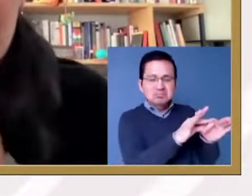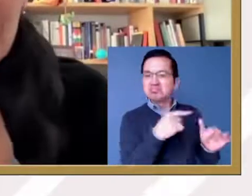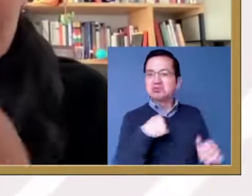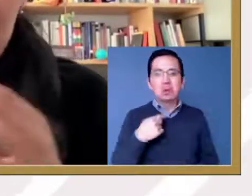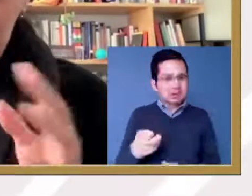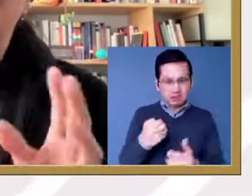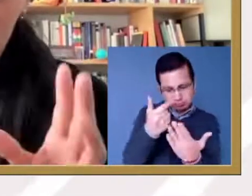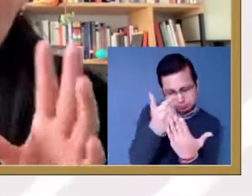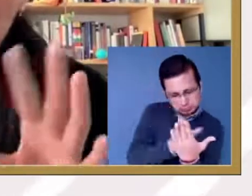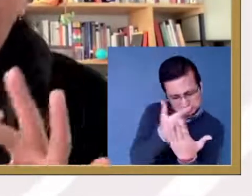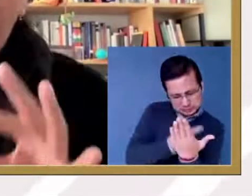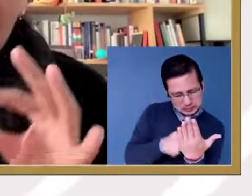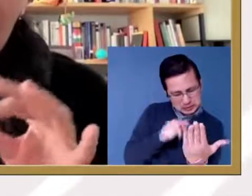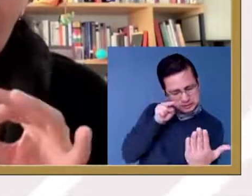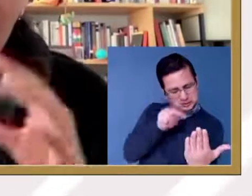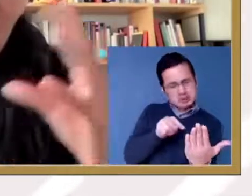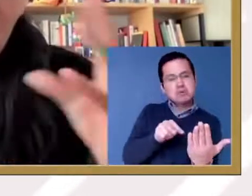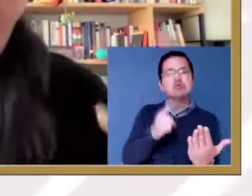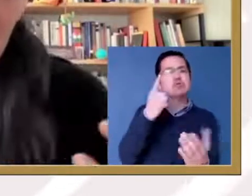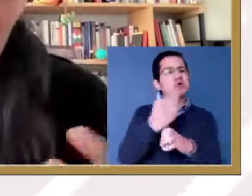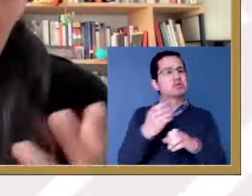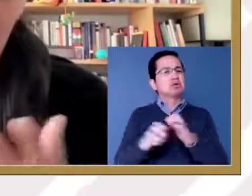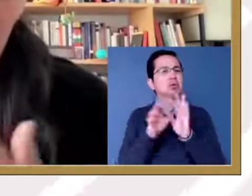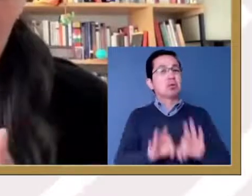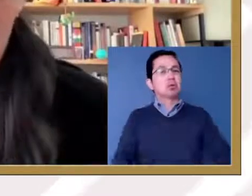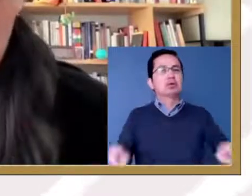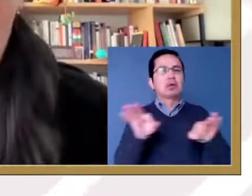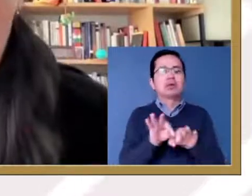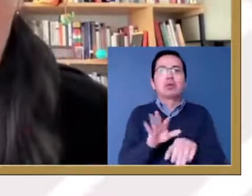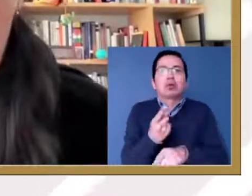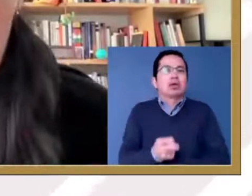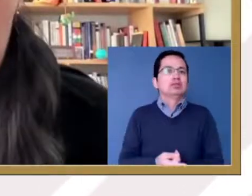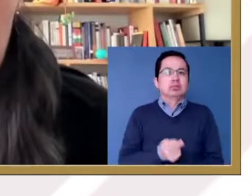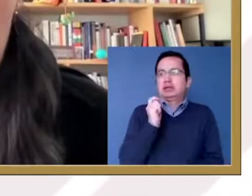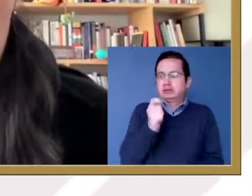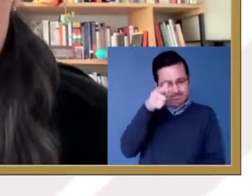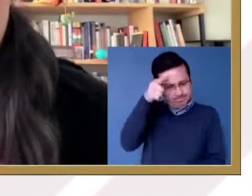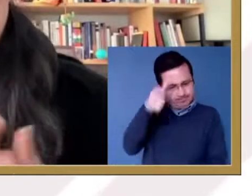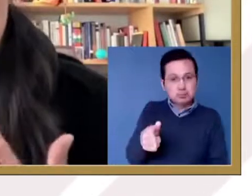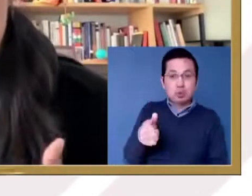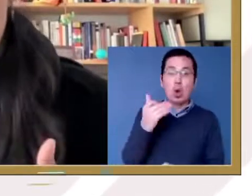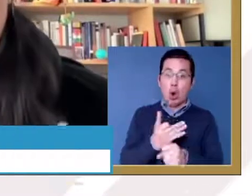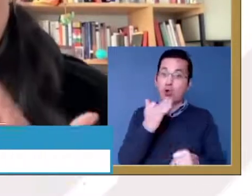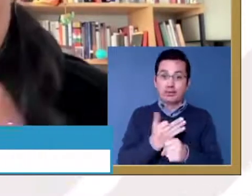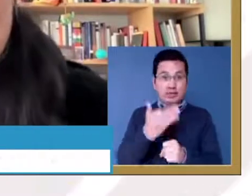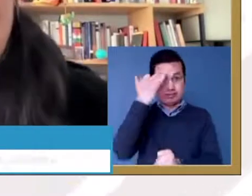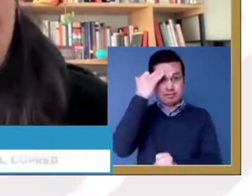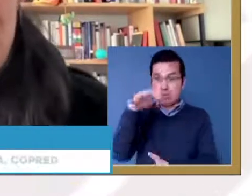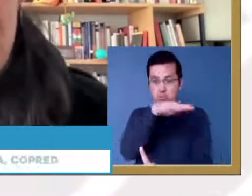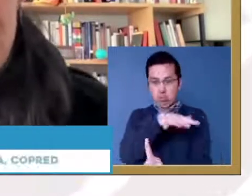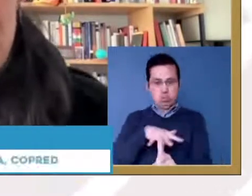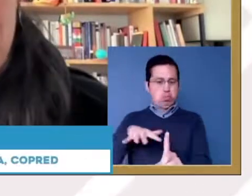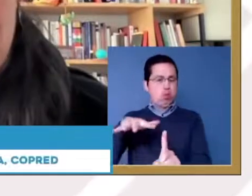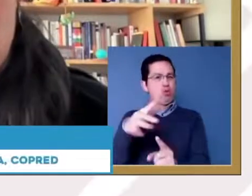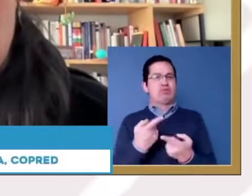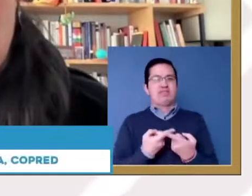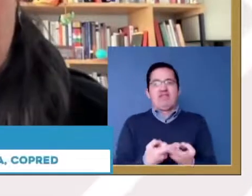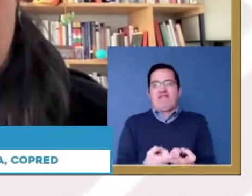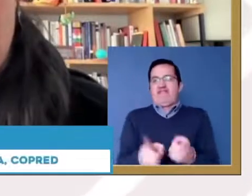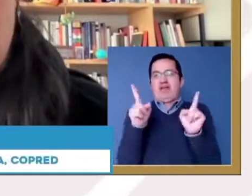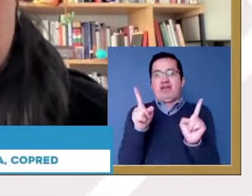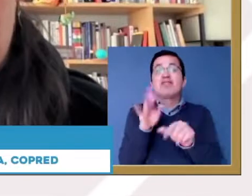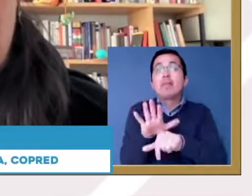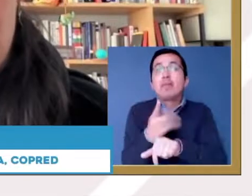importante resaltarlo justo para entender qué nos dice sobre el contexto cambiante y un poco sobre lo que la pandemia ha